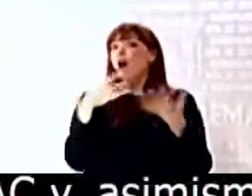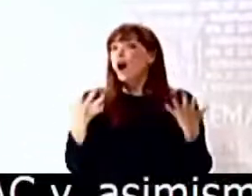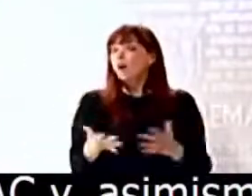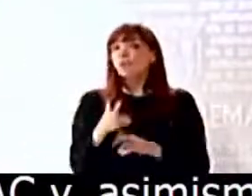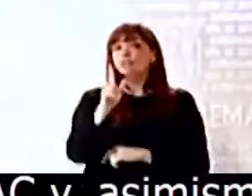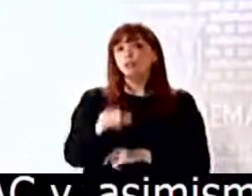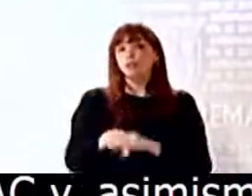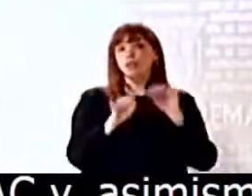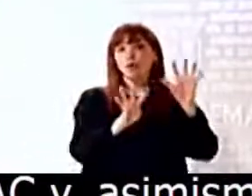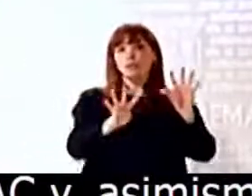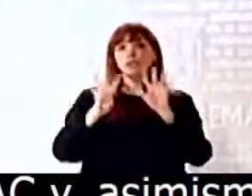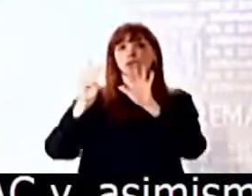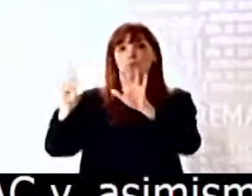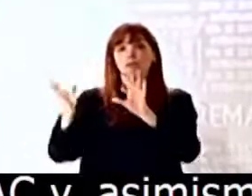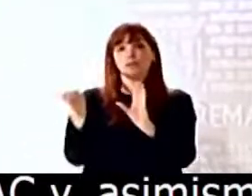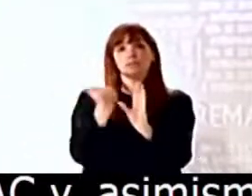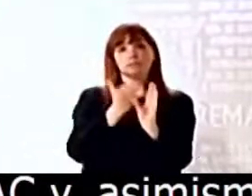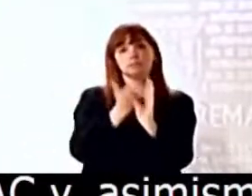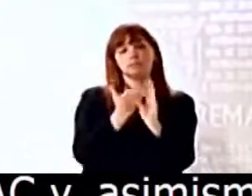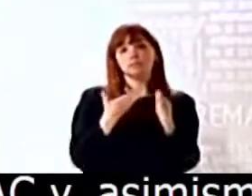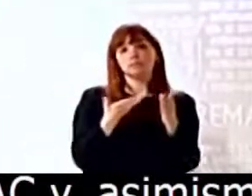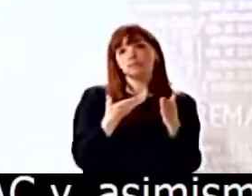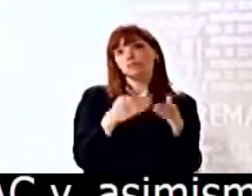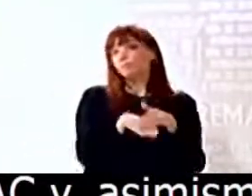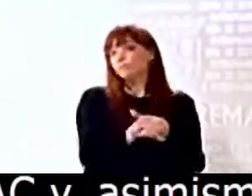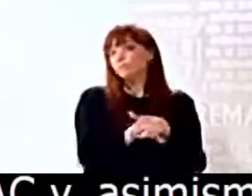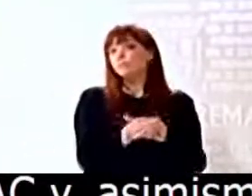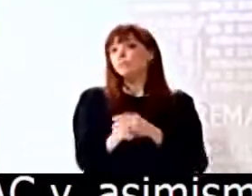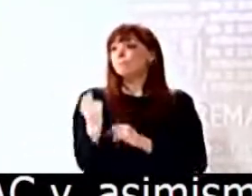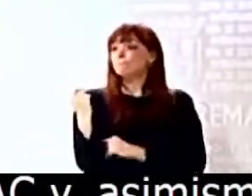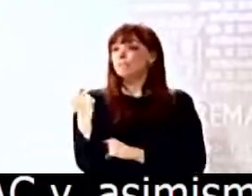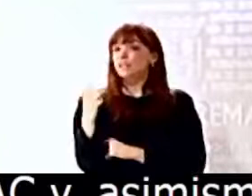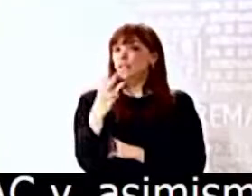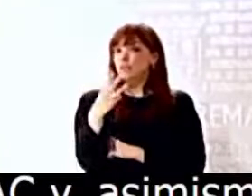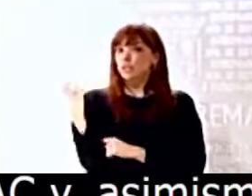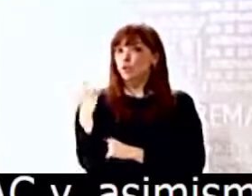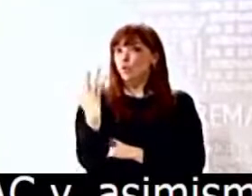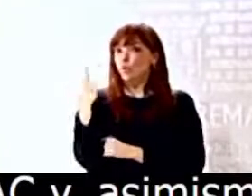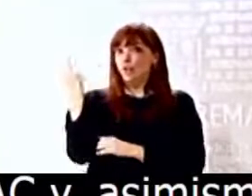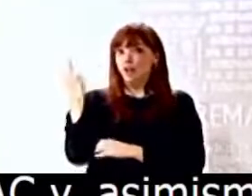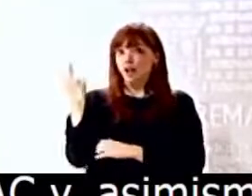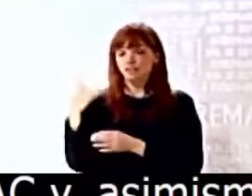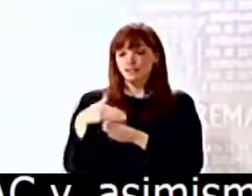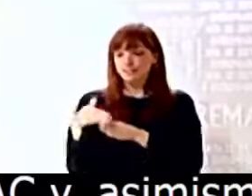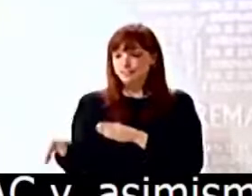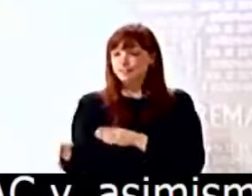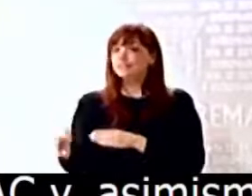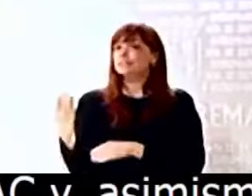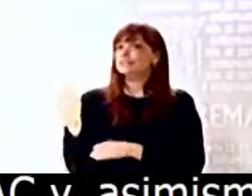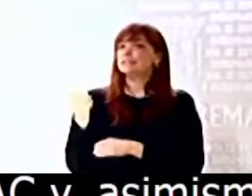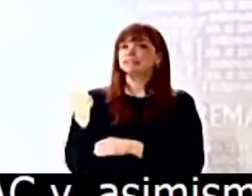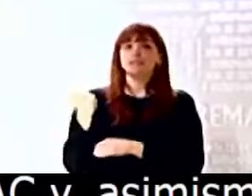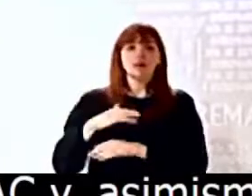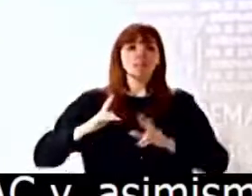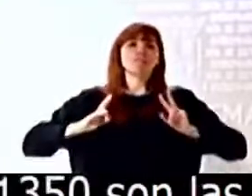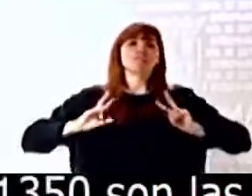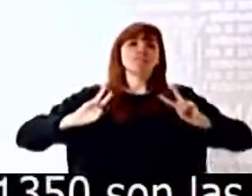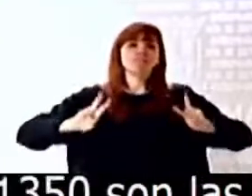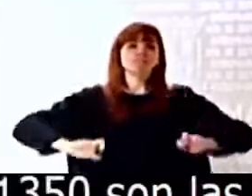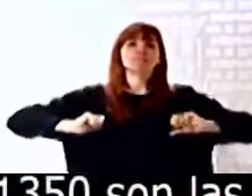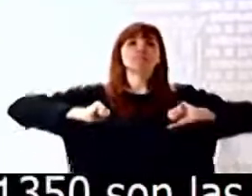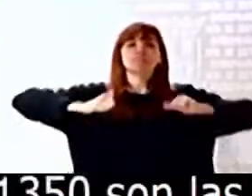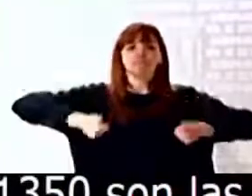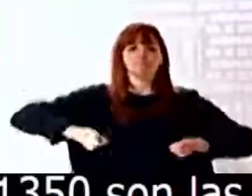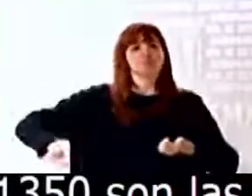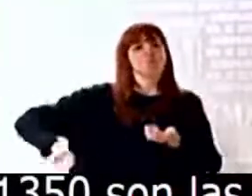otras 99 solicitudes y otras 1.350 son las que ya han iniciado